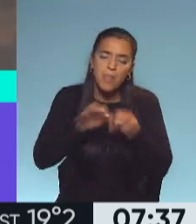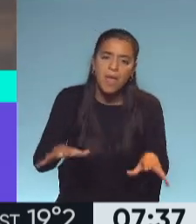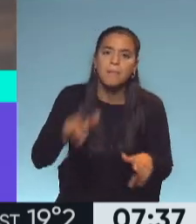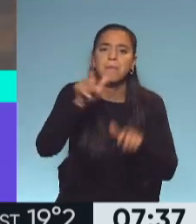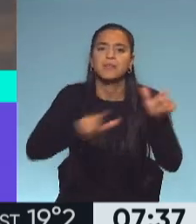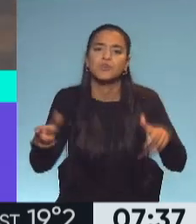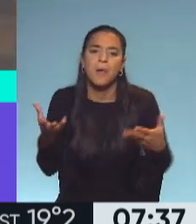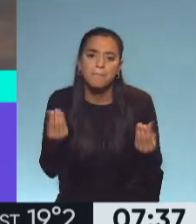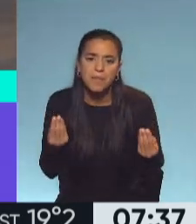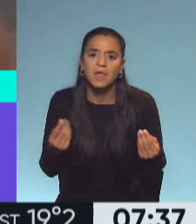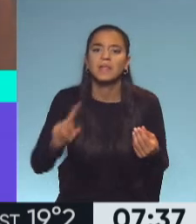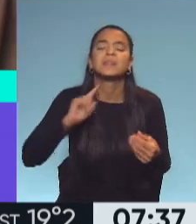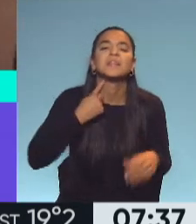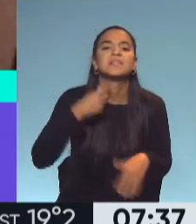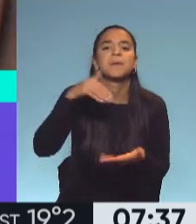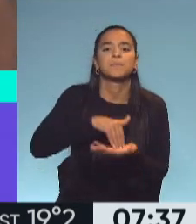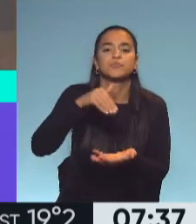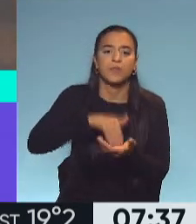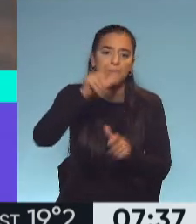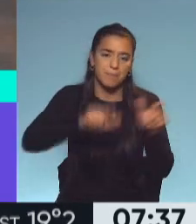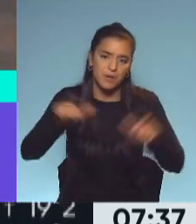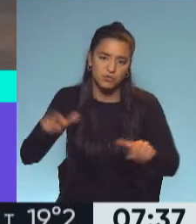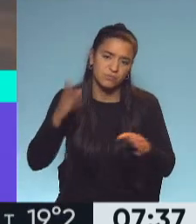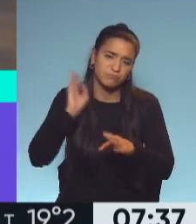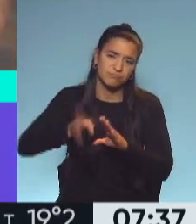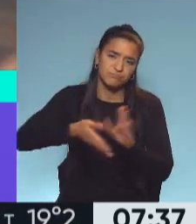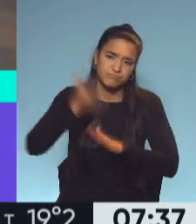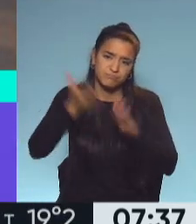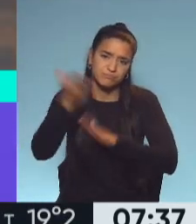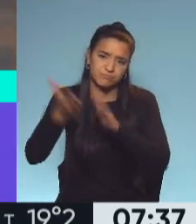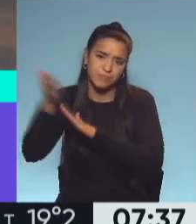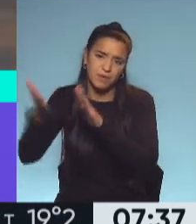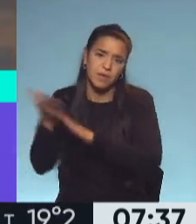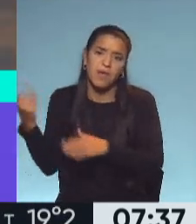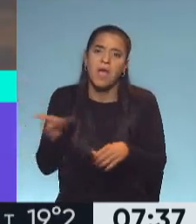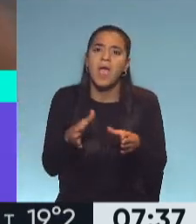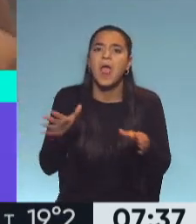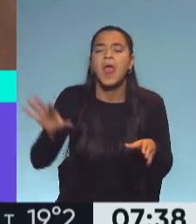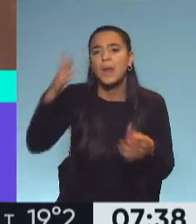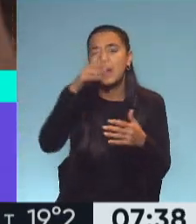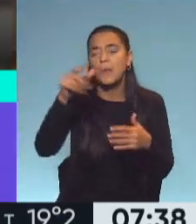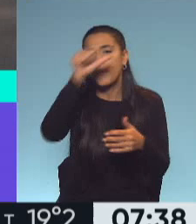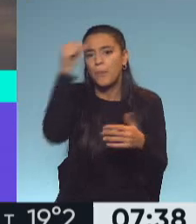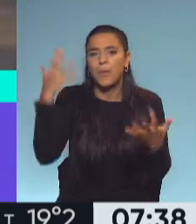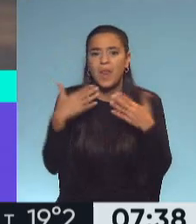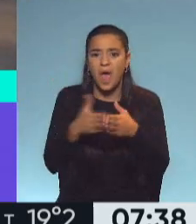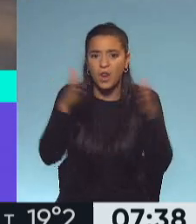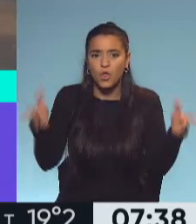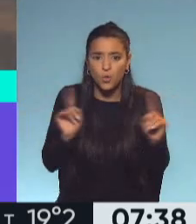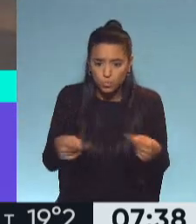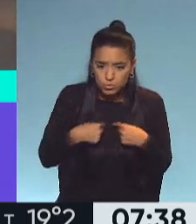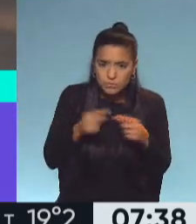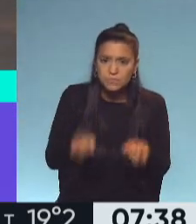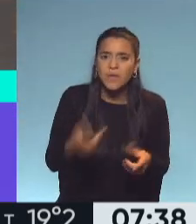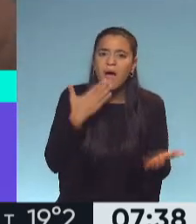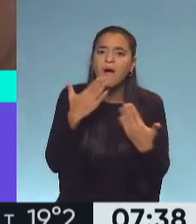tener temor. 13 millones de personas circularon por el país en todo el verano. Incluso tuve oportunidad de hablar